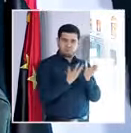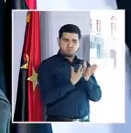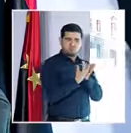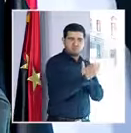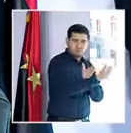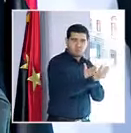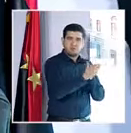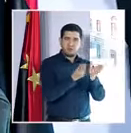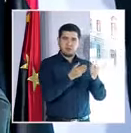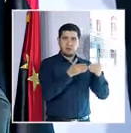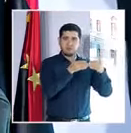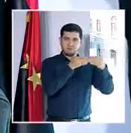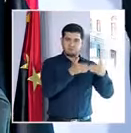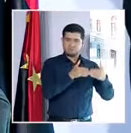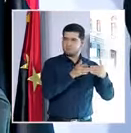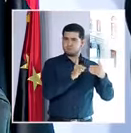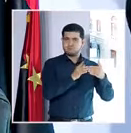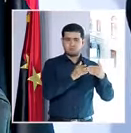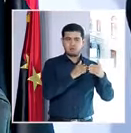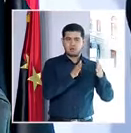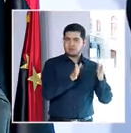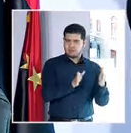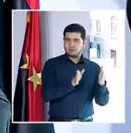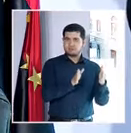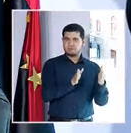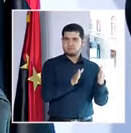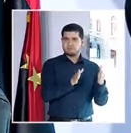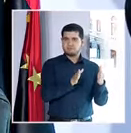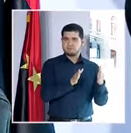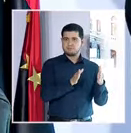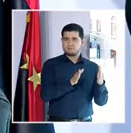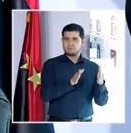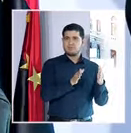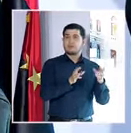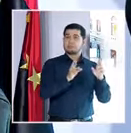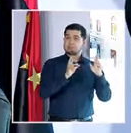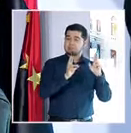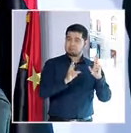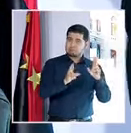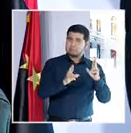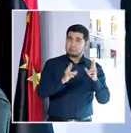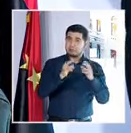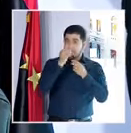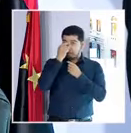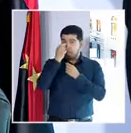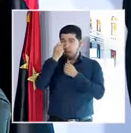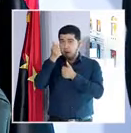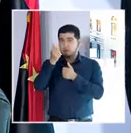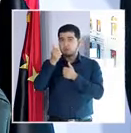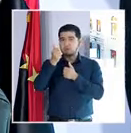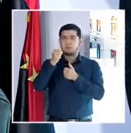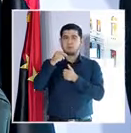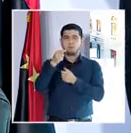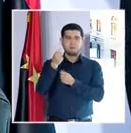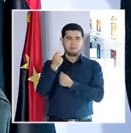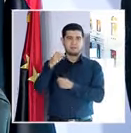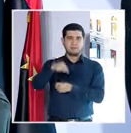ese relacionamiento comercial, otrora tan valioso para la economía